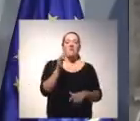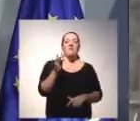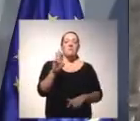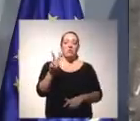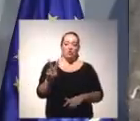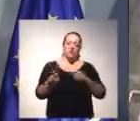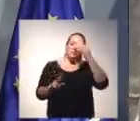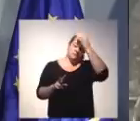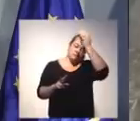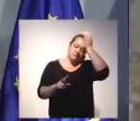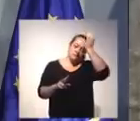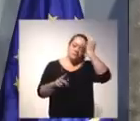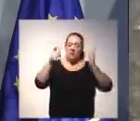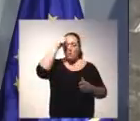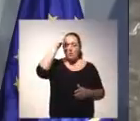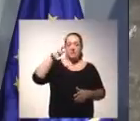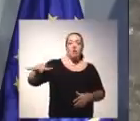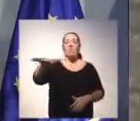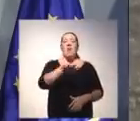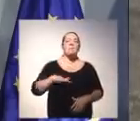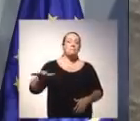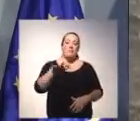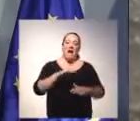FFP2 en todos los municipios del Valle.